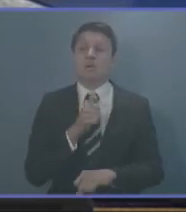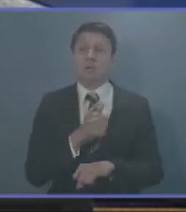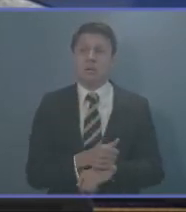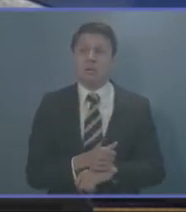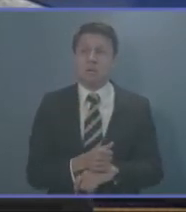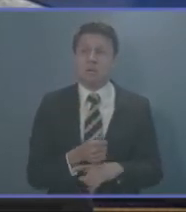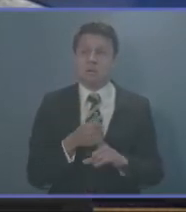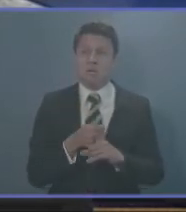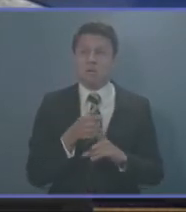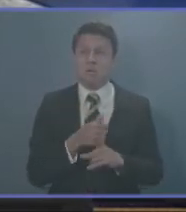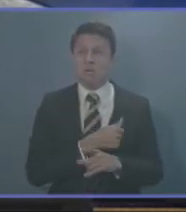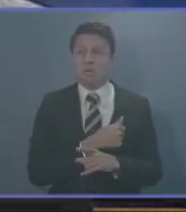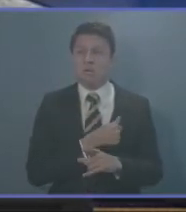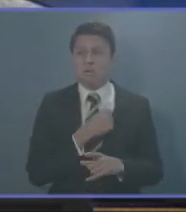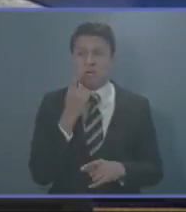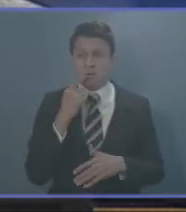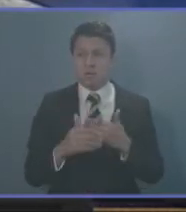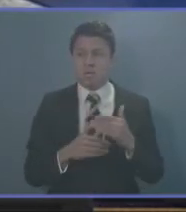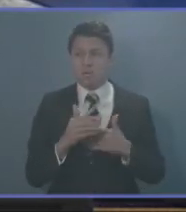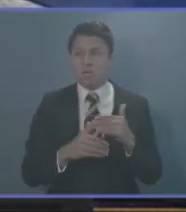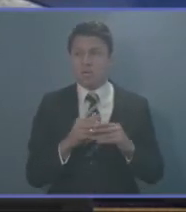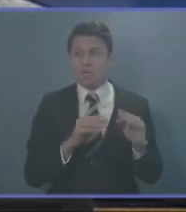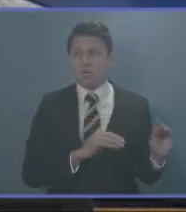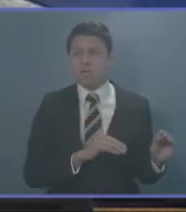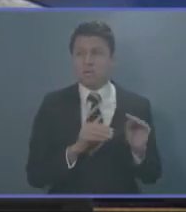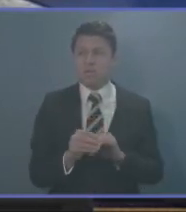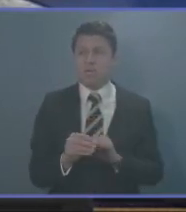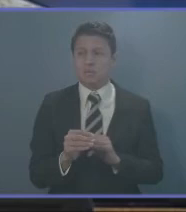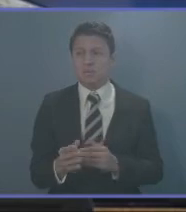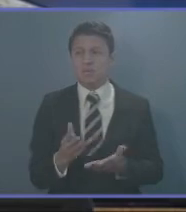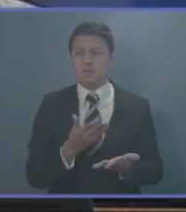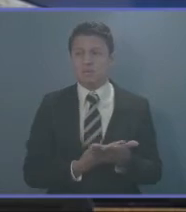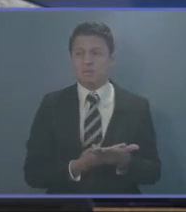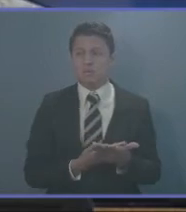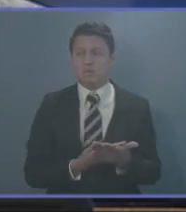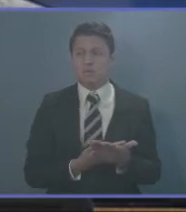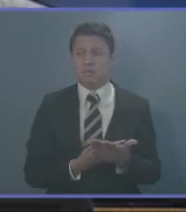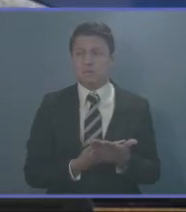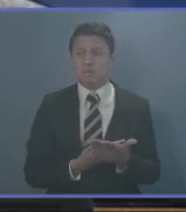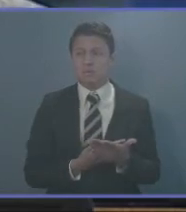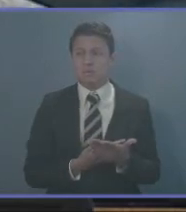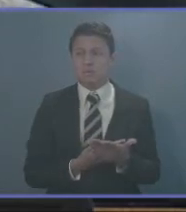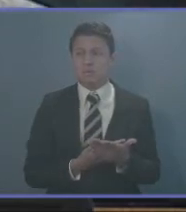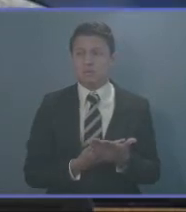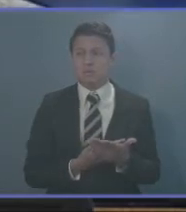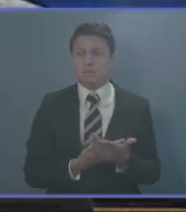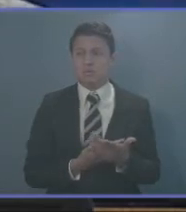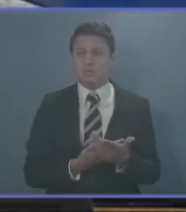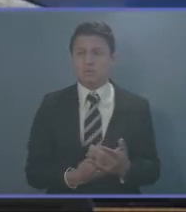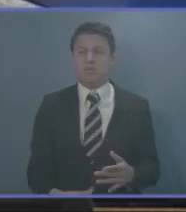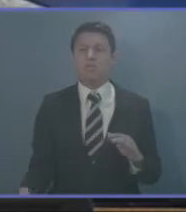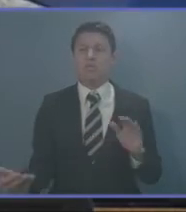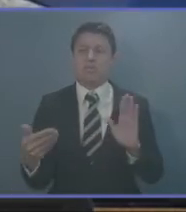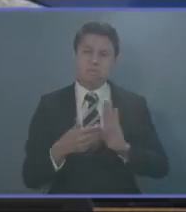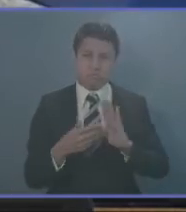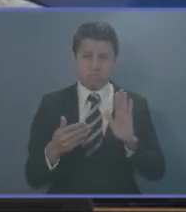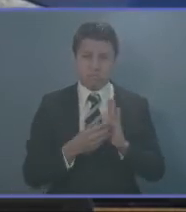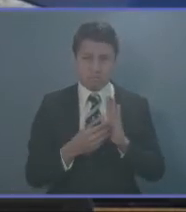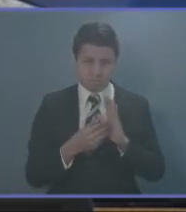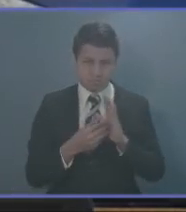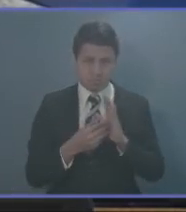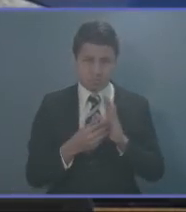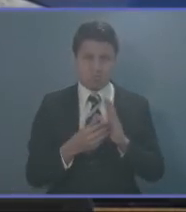contravenciones respecto a la obligación de permitir el control por la Administración Tributaria Municipal. 1. Negarse,